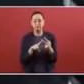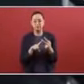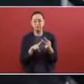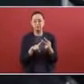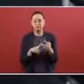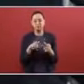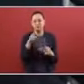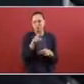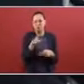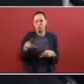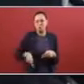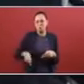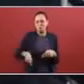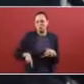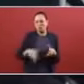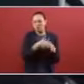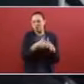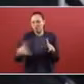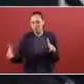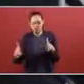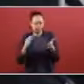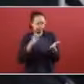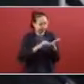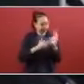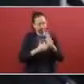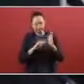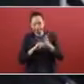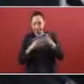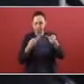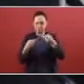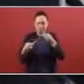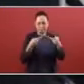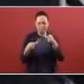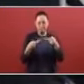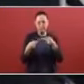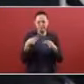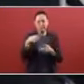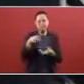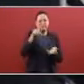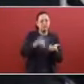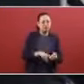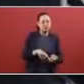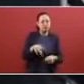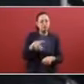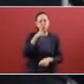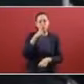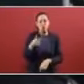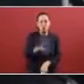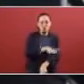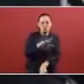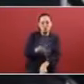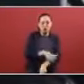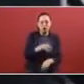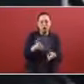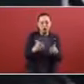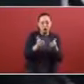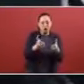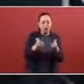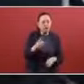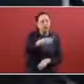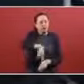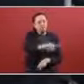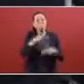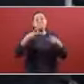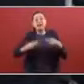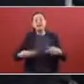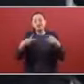una estrategia para acabar también con el robo hormiga de electricidad, con los diablitos, el no pago,